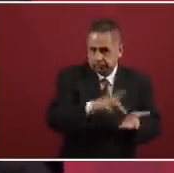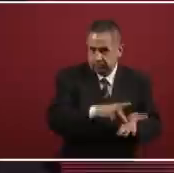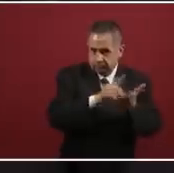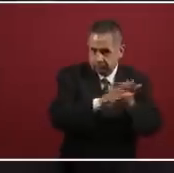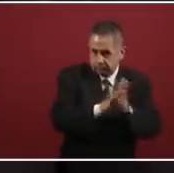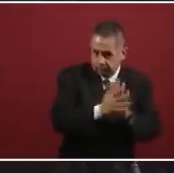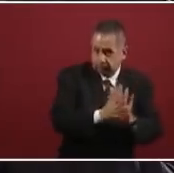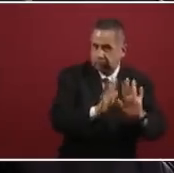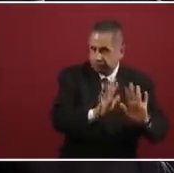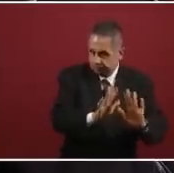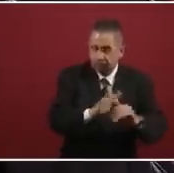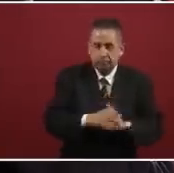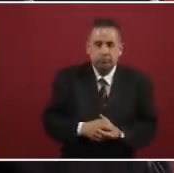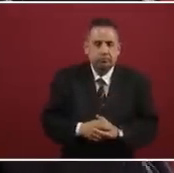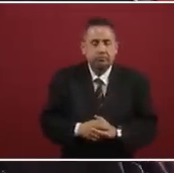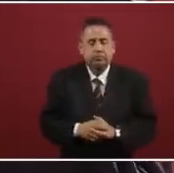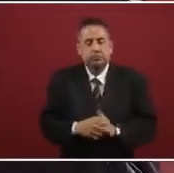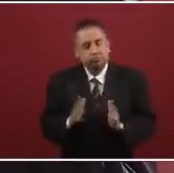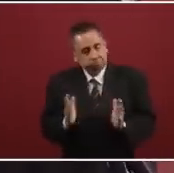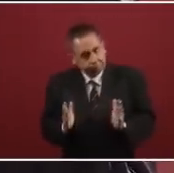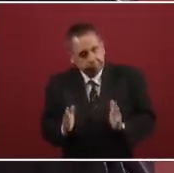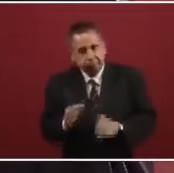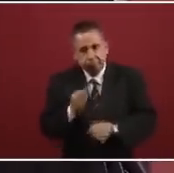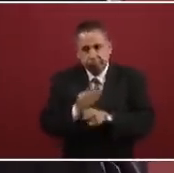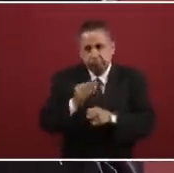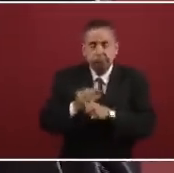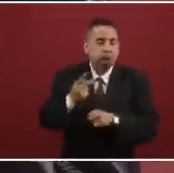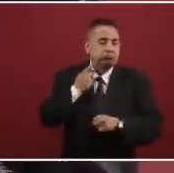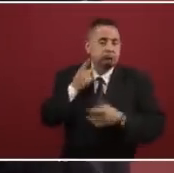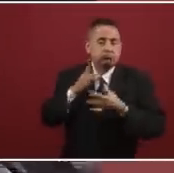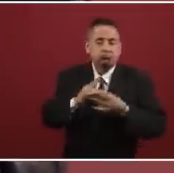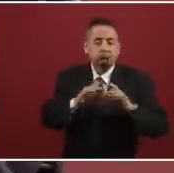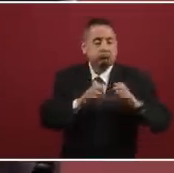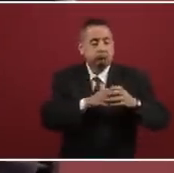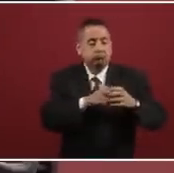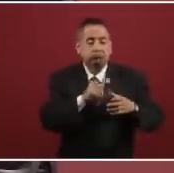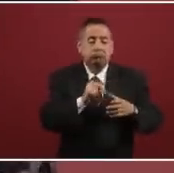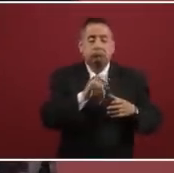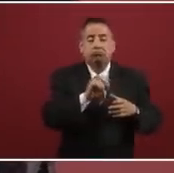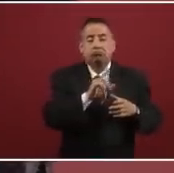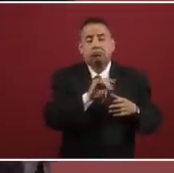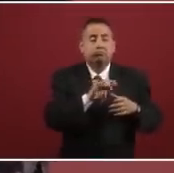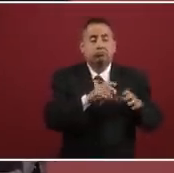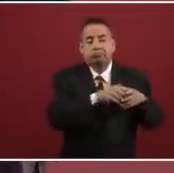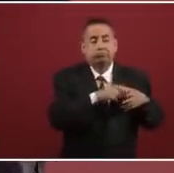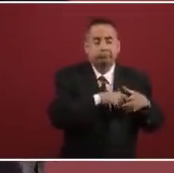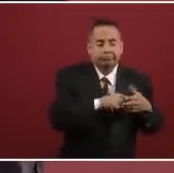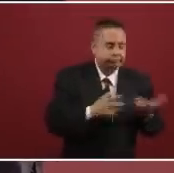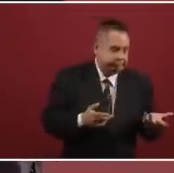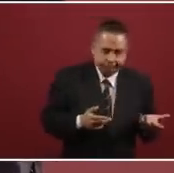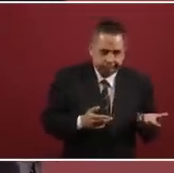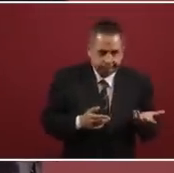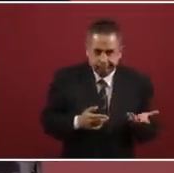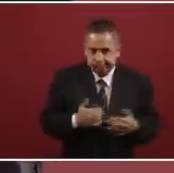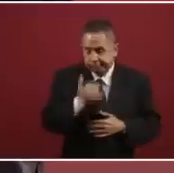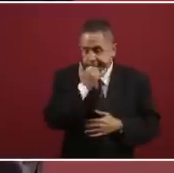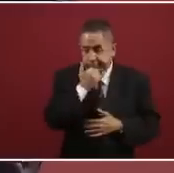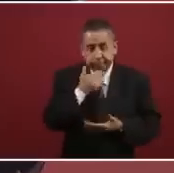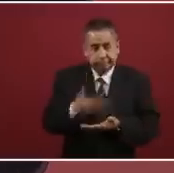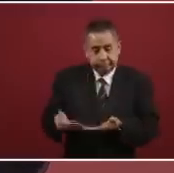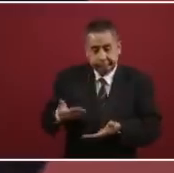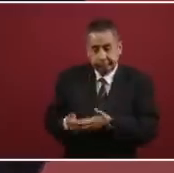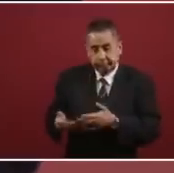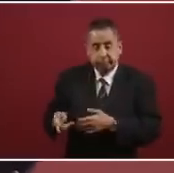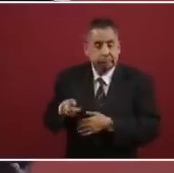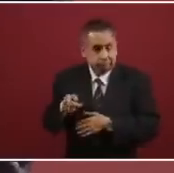Y gracias a la política económica neoliberal, ahora un salario mínimo,